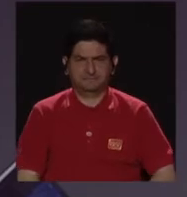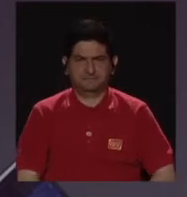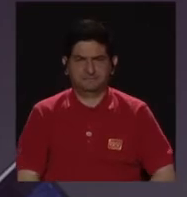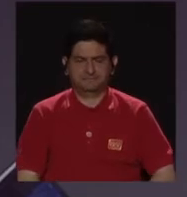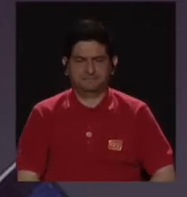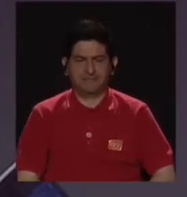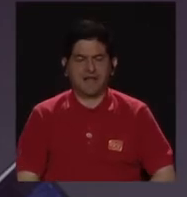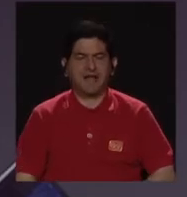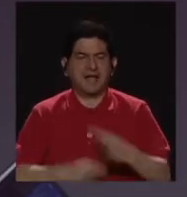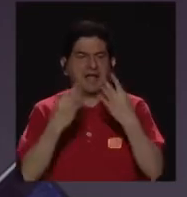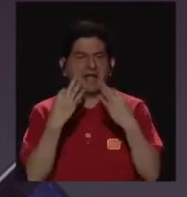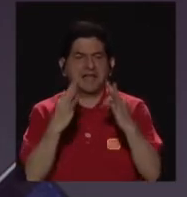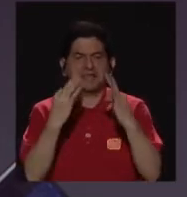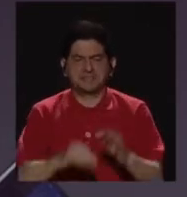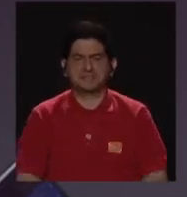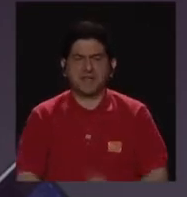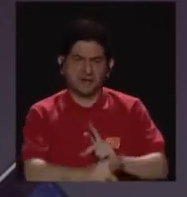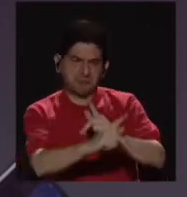custodiar